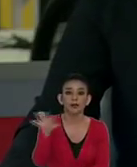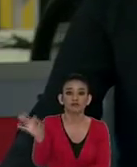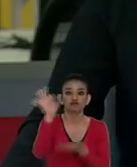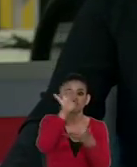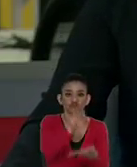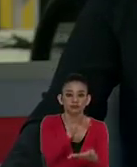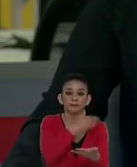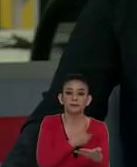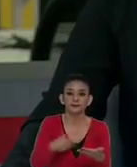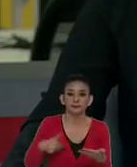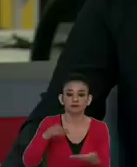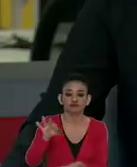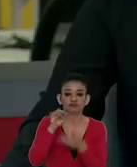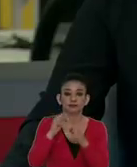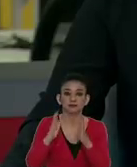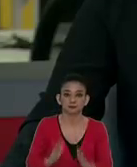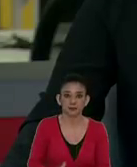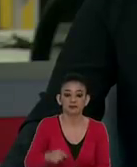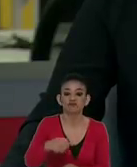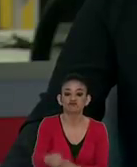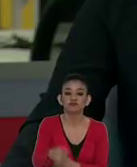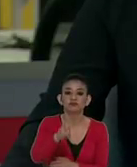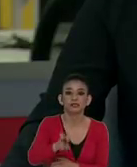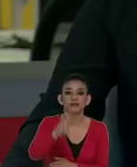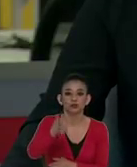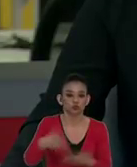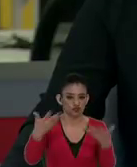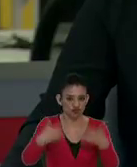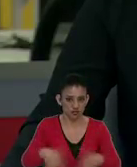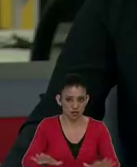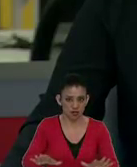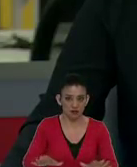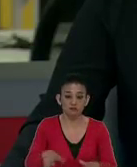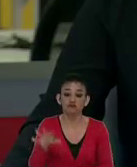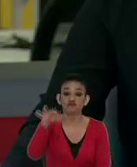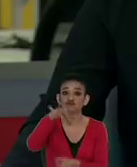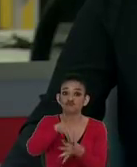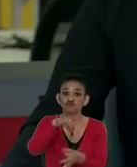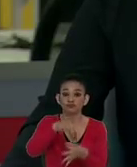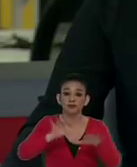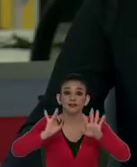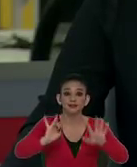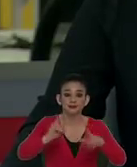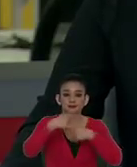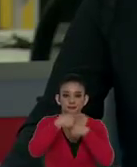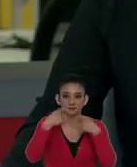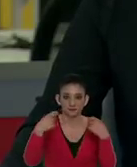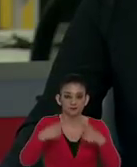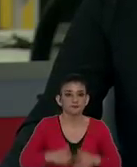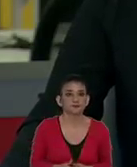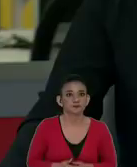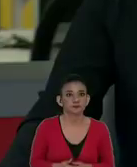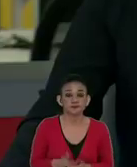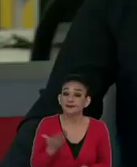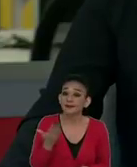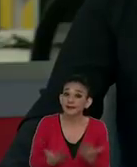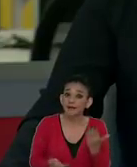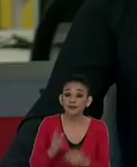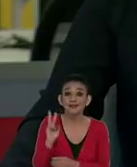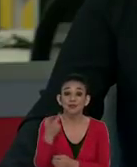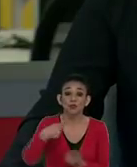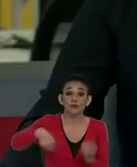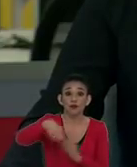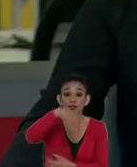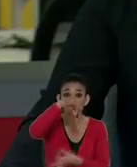del 2021. Los ciudadanos serán convocados a las urnas el 7 de febrero. En caso de existir segunda vuelta, se